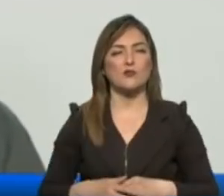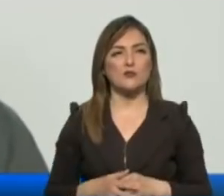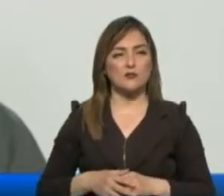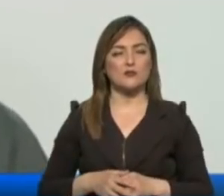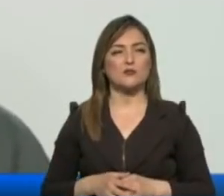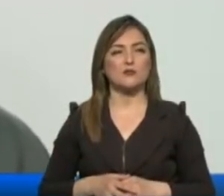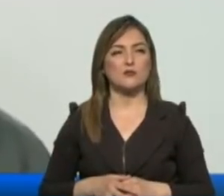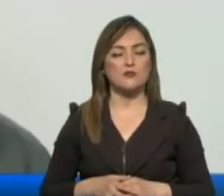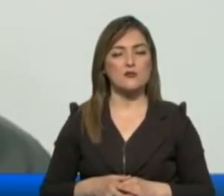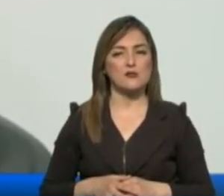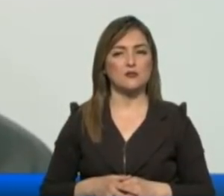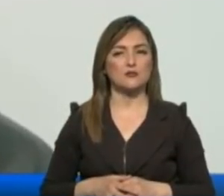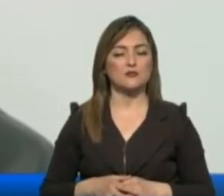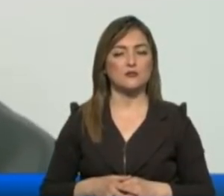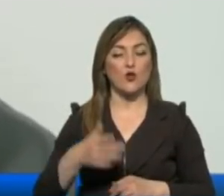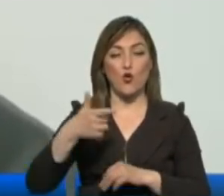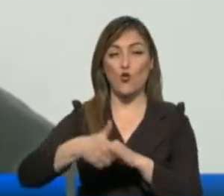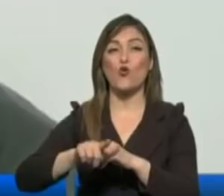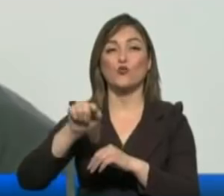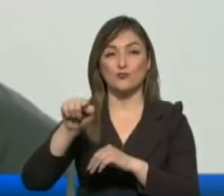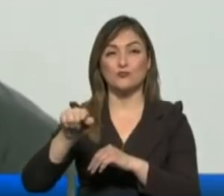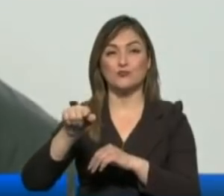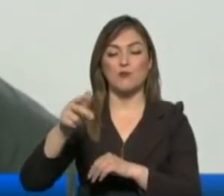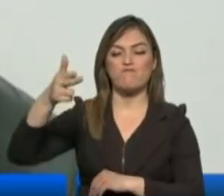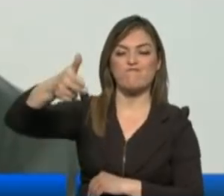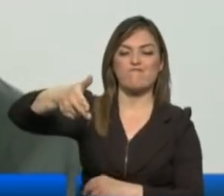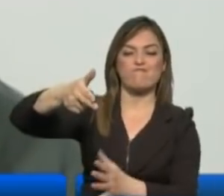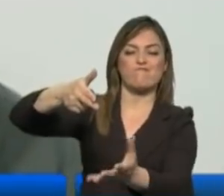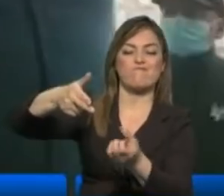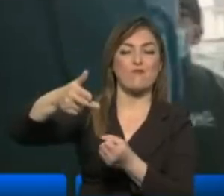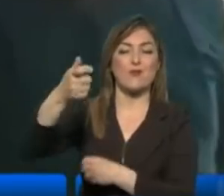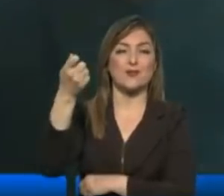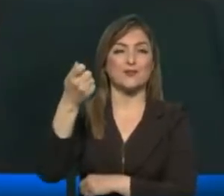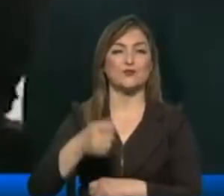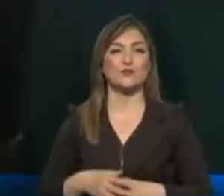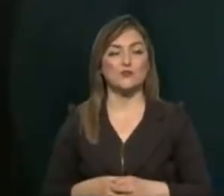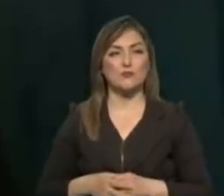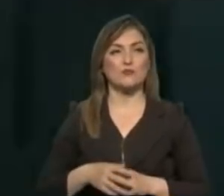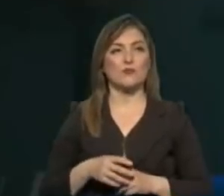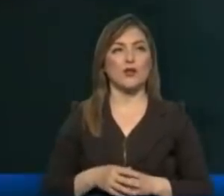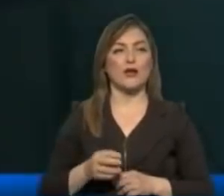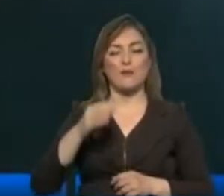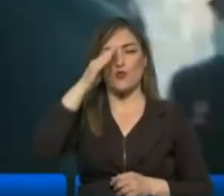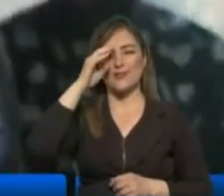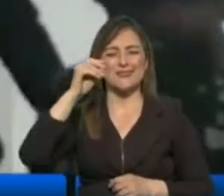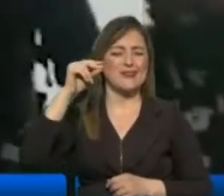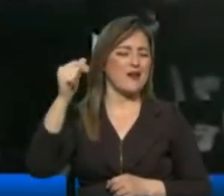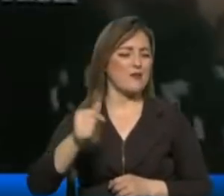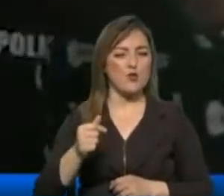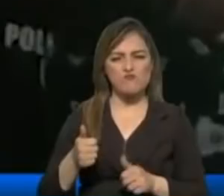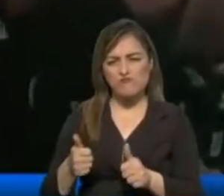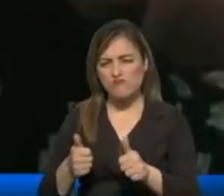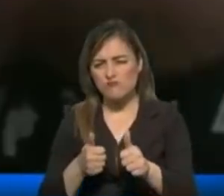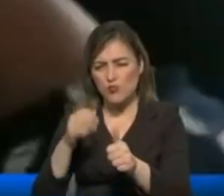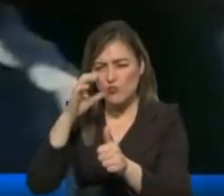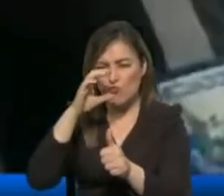hacia el sector occidente de la ciudad de Loja, donde proceden a sustraerle una cantidad de dinero. En menos de 24 horas y gracias a la intervención oportuna